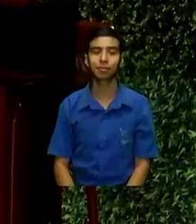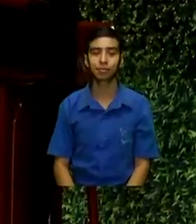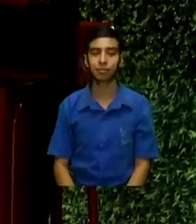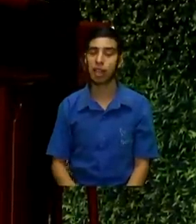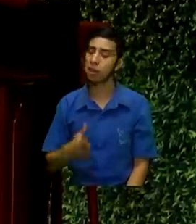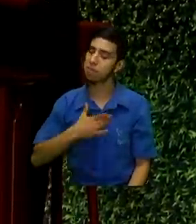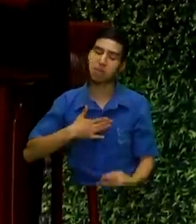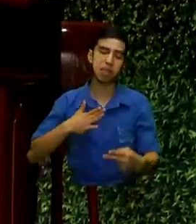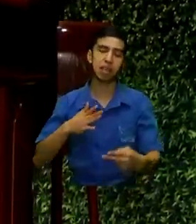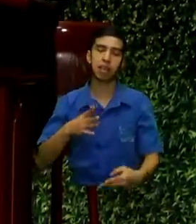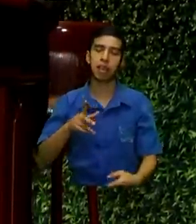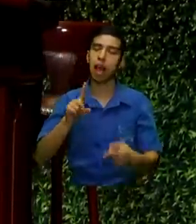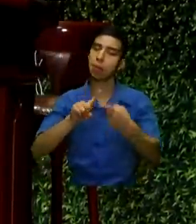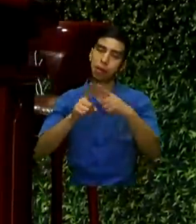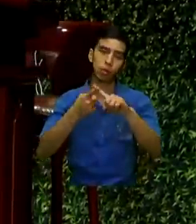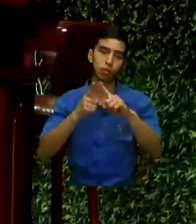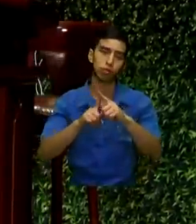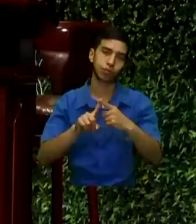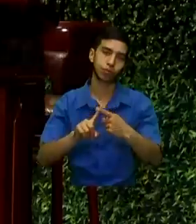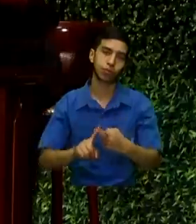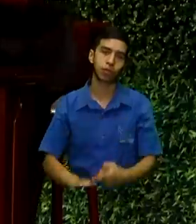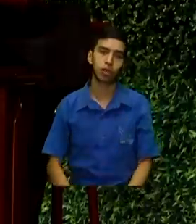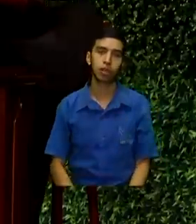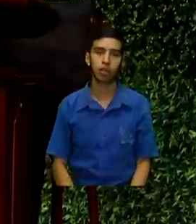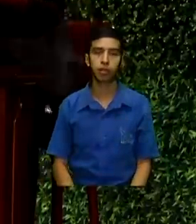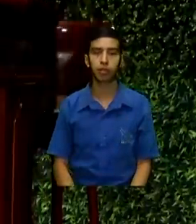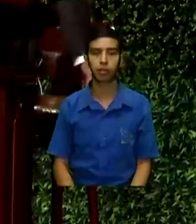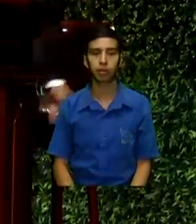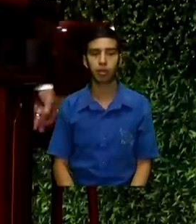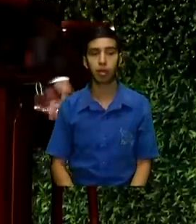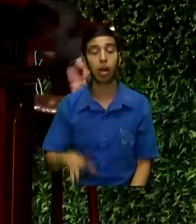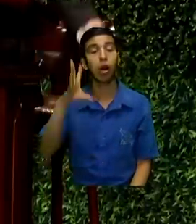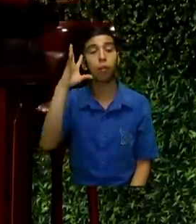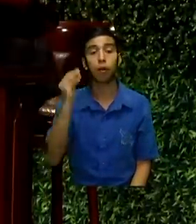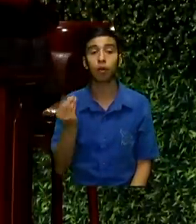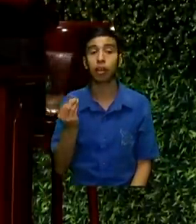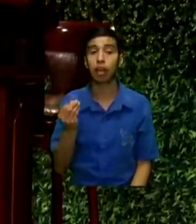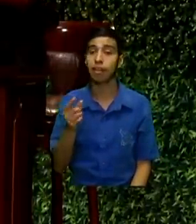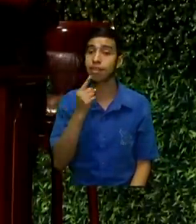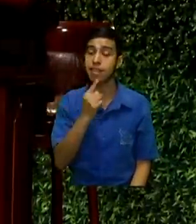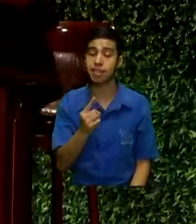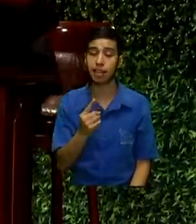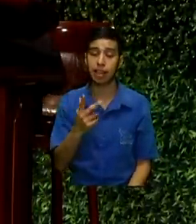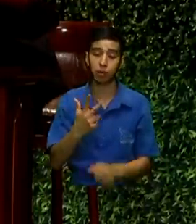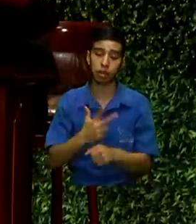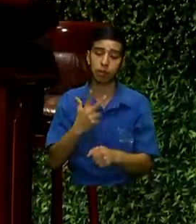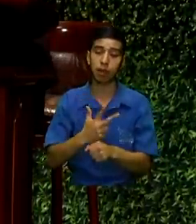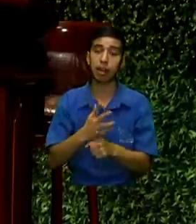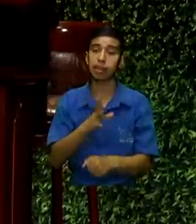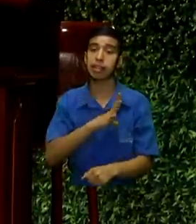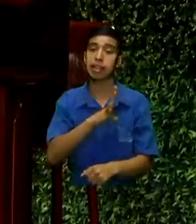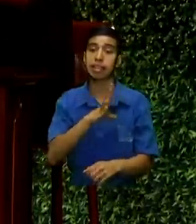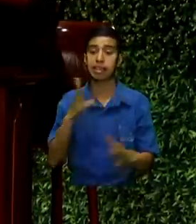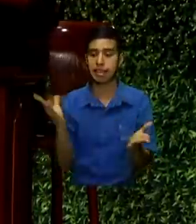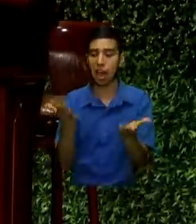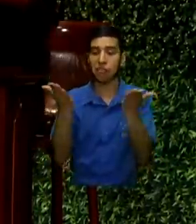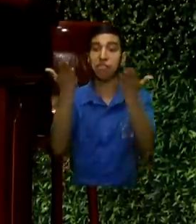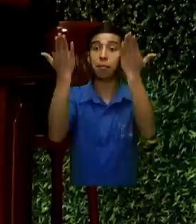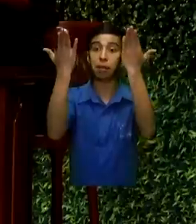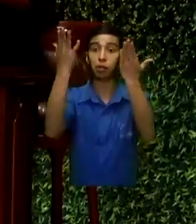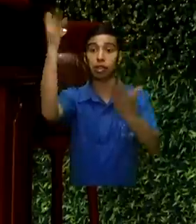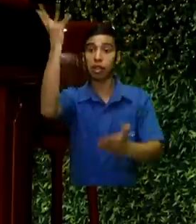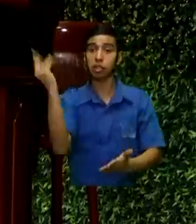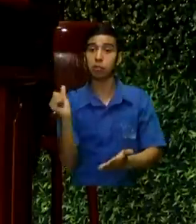pero somos cuates. Me dijo, ¿por qué ustedes dicen que en Guatemala hay un gran avivamiento? Y mira tu gran avivamiento, y mira cómo